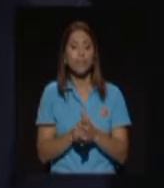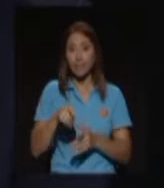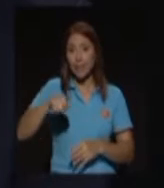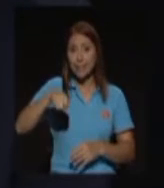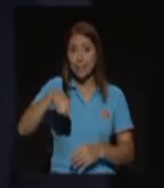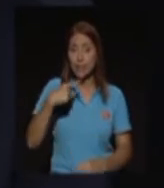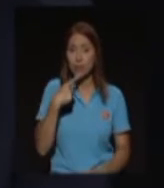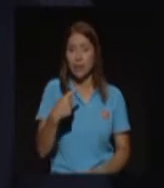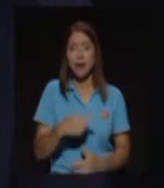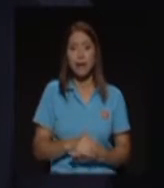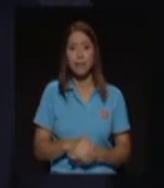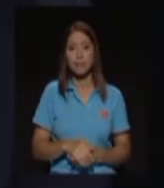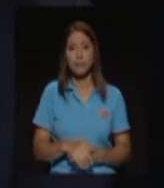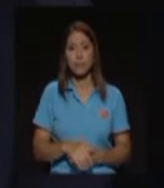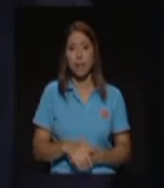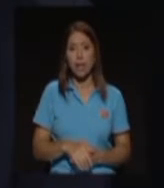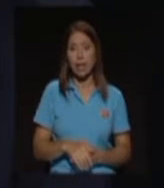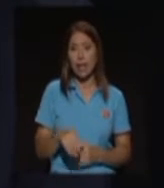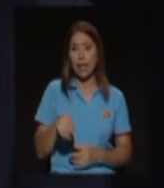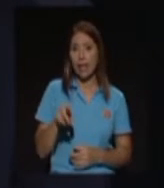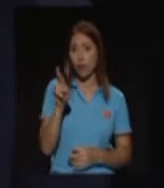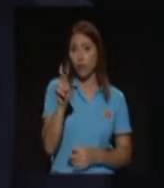necesario señalar que él fue